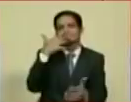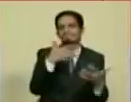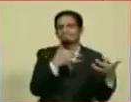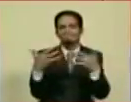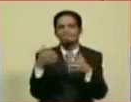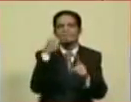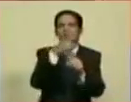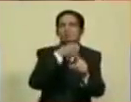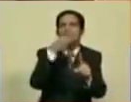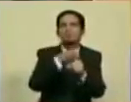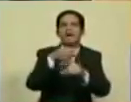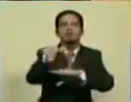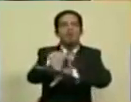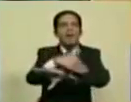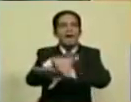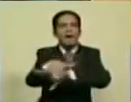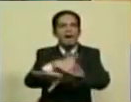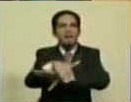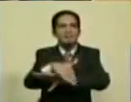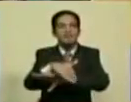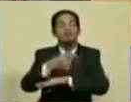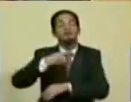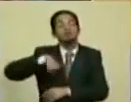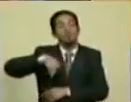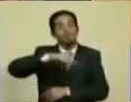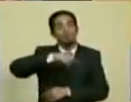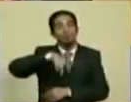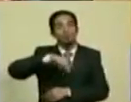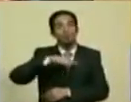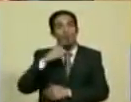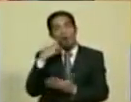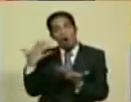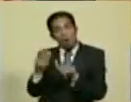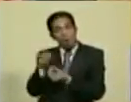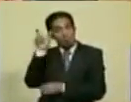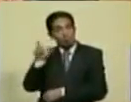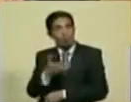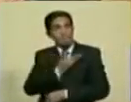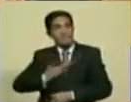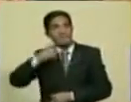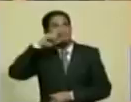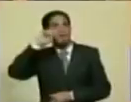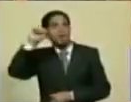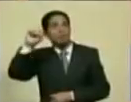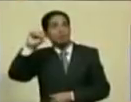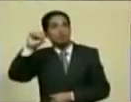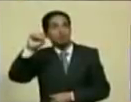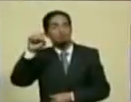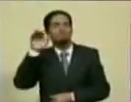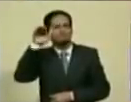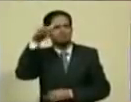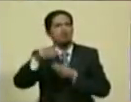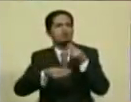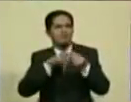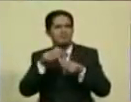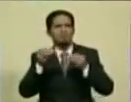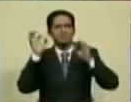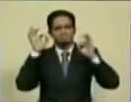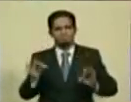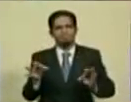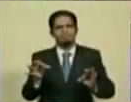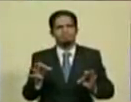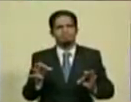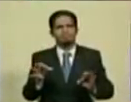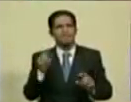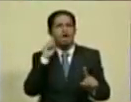calles, luchando en las calles, y nosotros, junto con el presidente Maduro, lograremos la concreción de